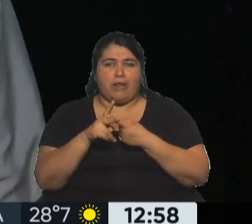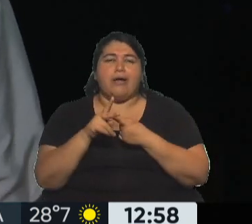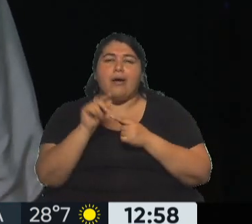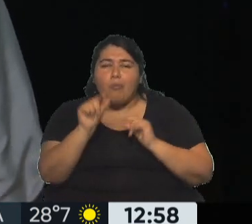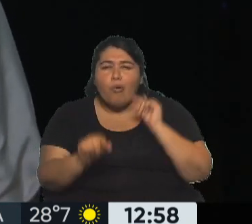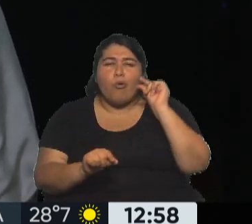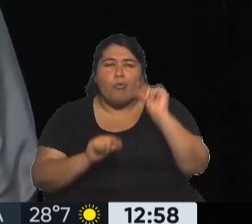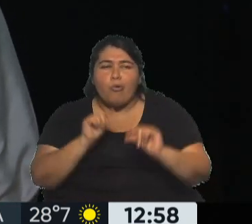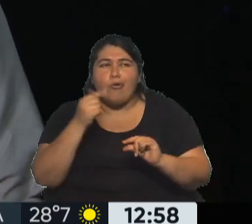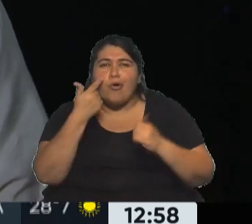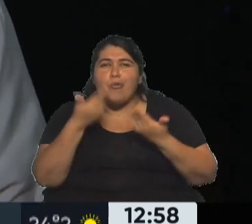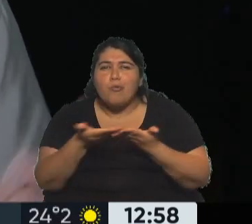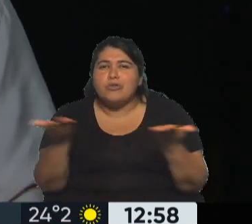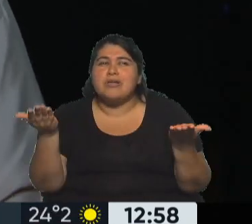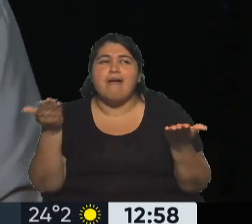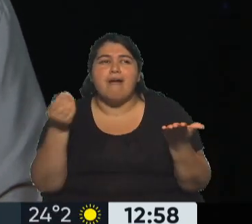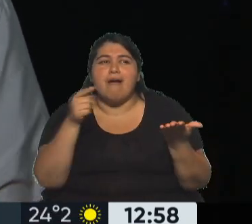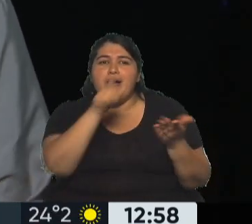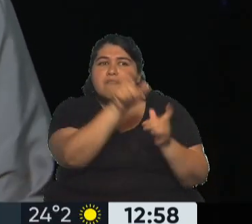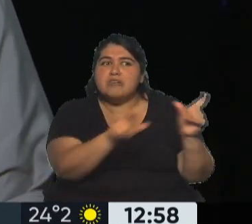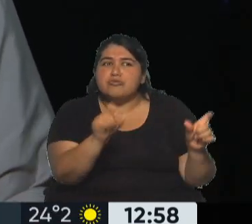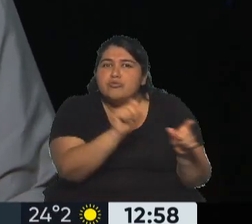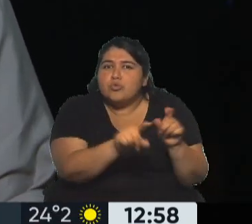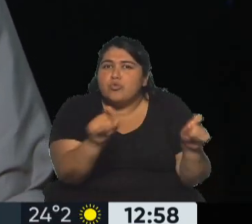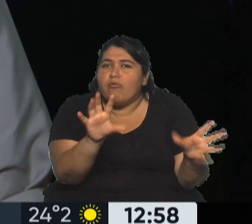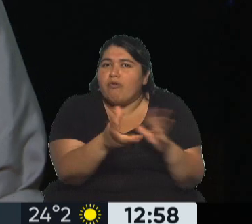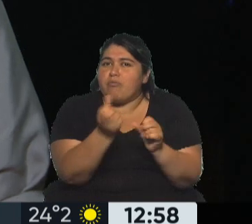captar la esencia humana atrás de eso y